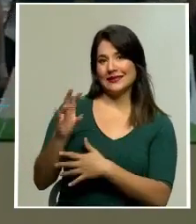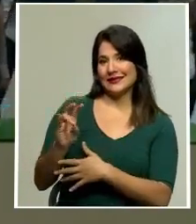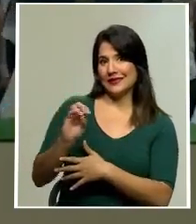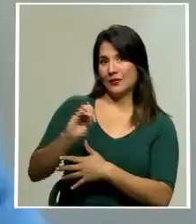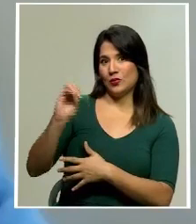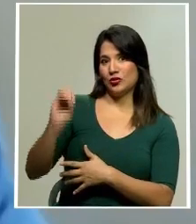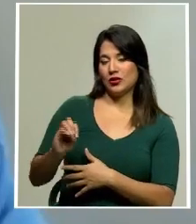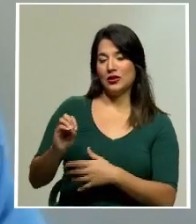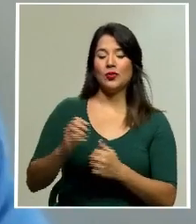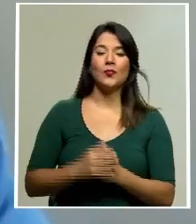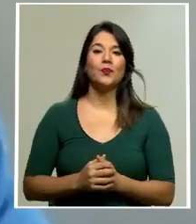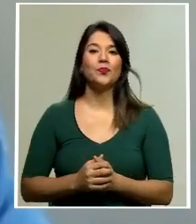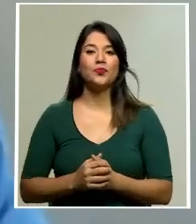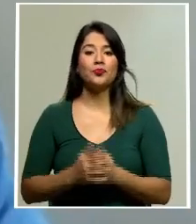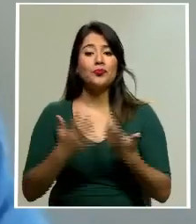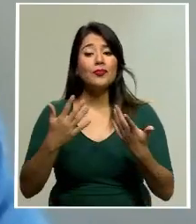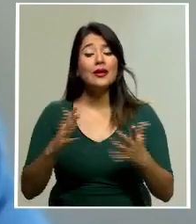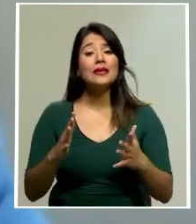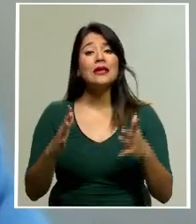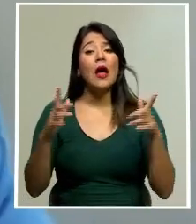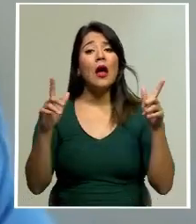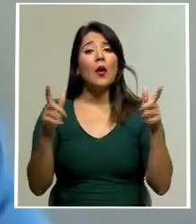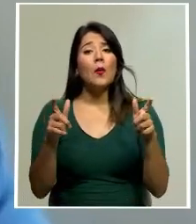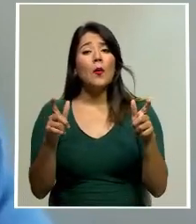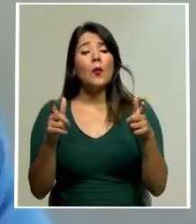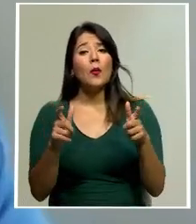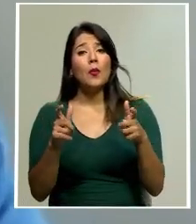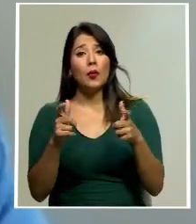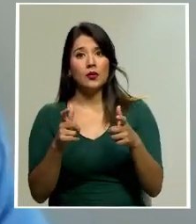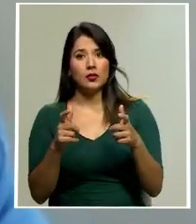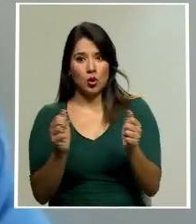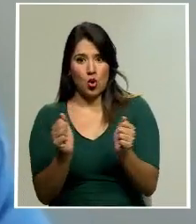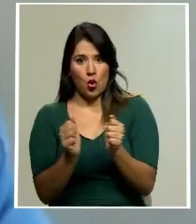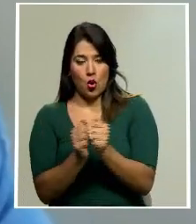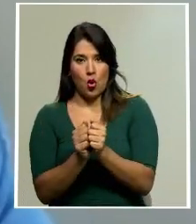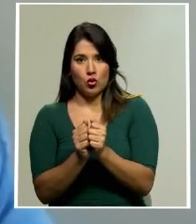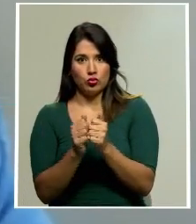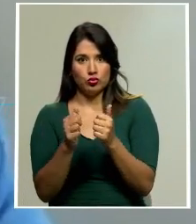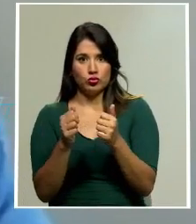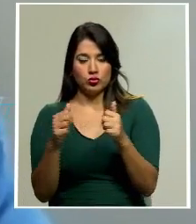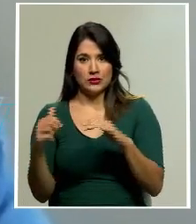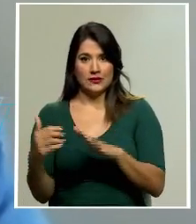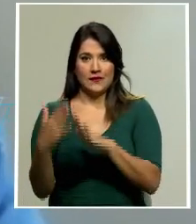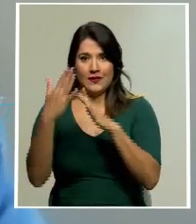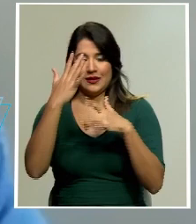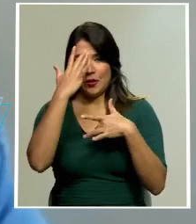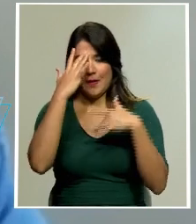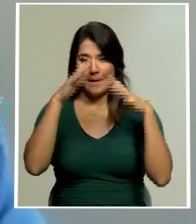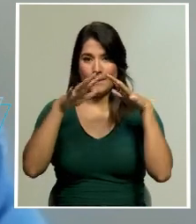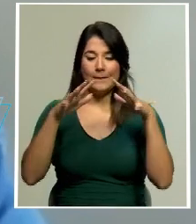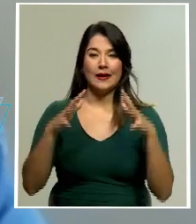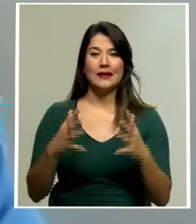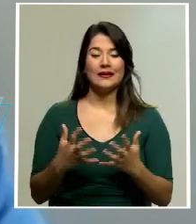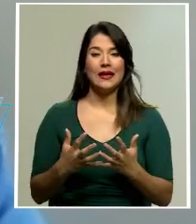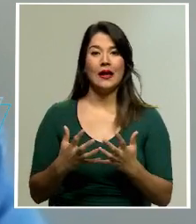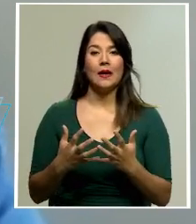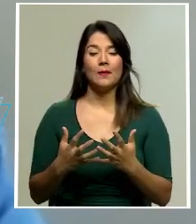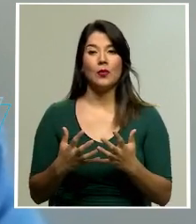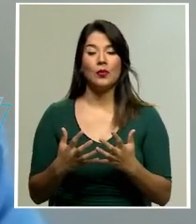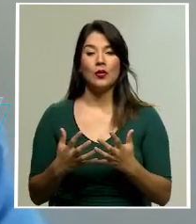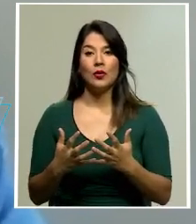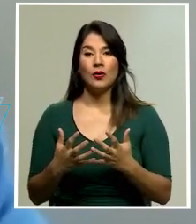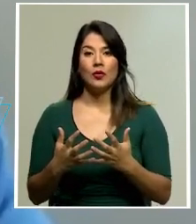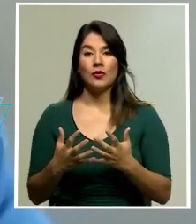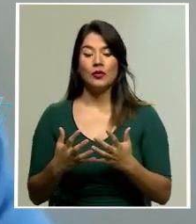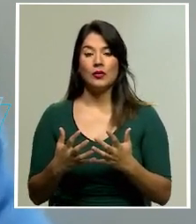dentro del sector de la pandemia, dentro del rango o del tiempo de la